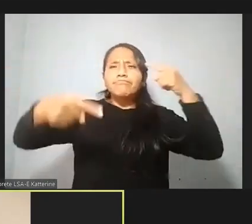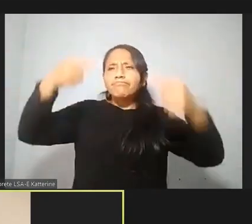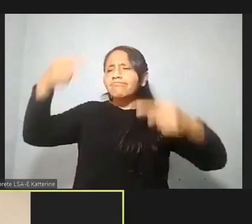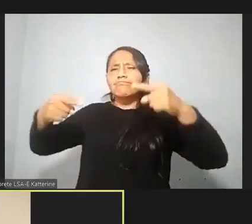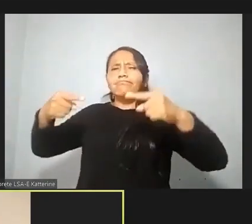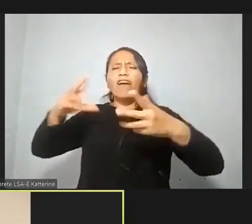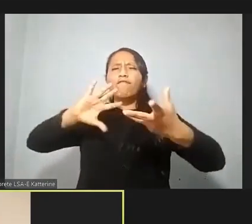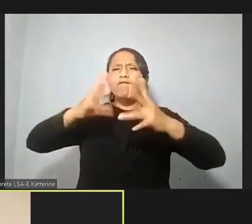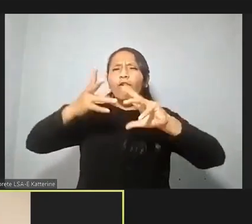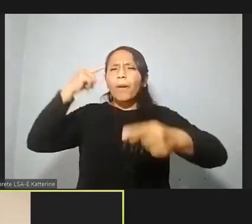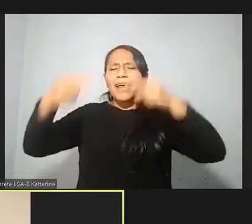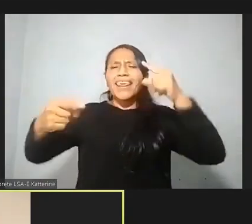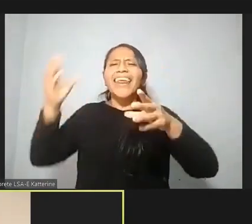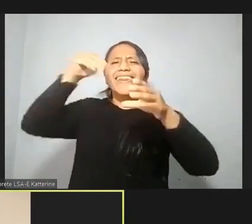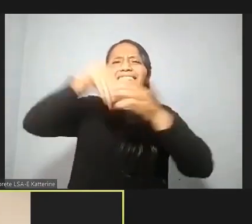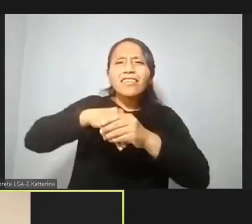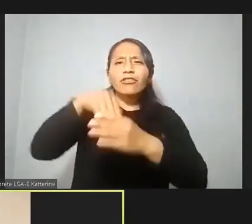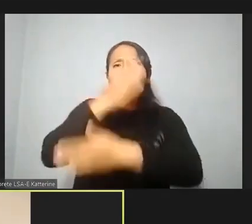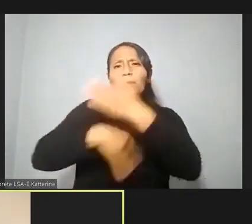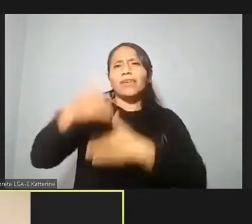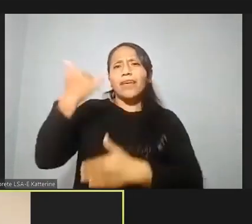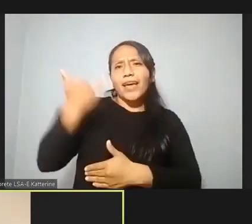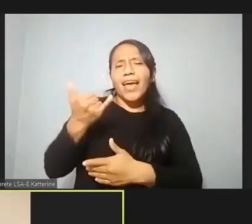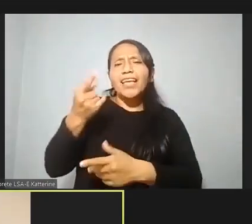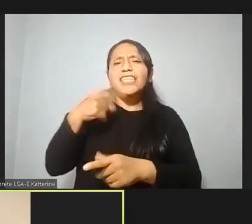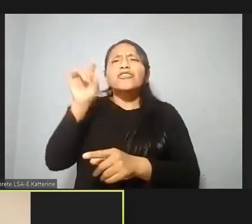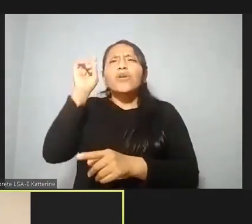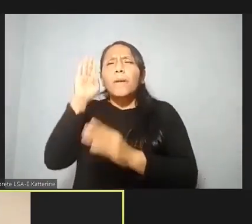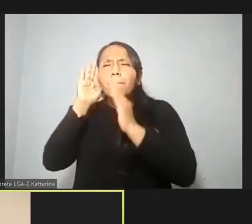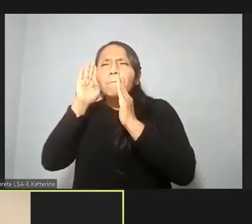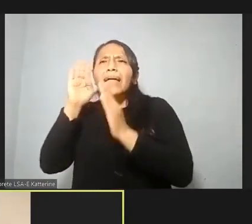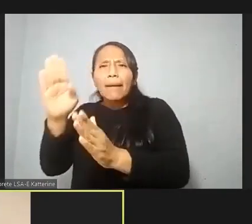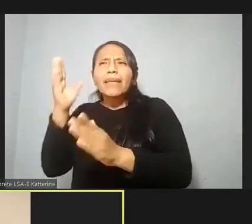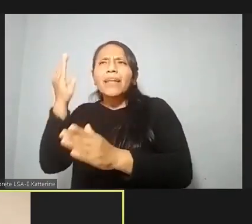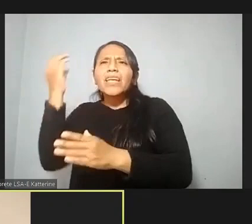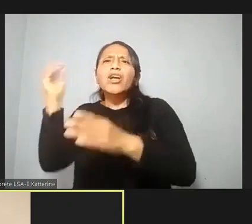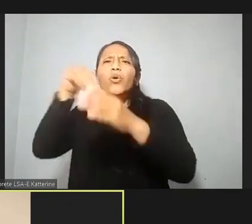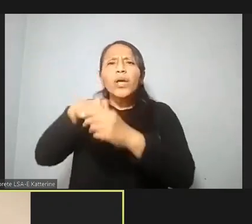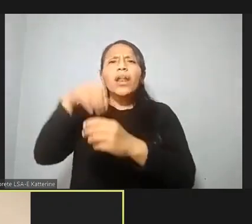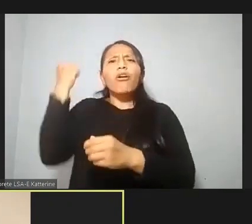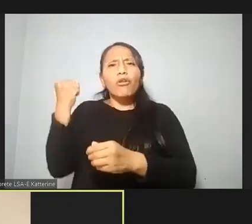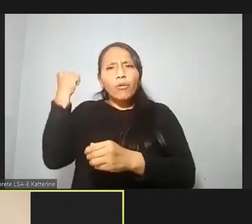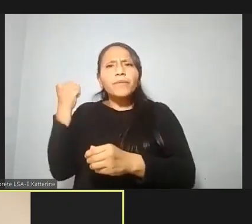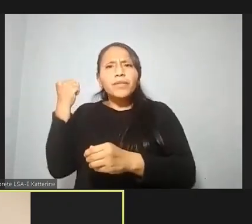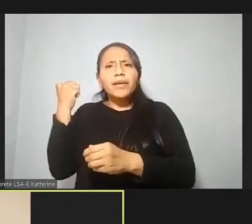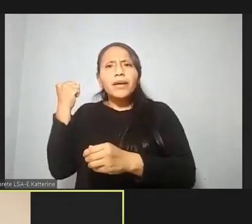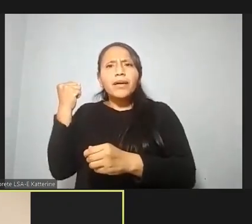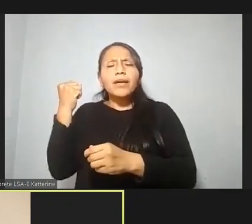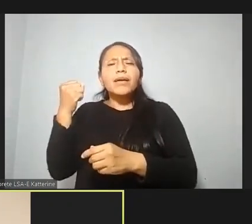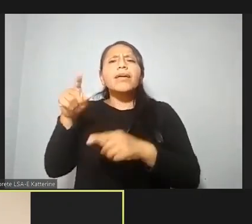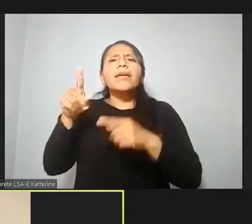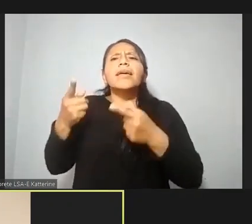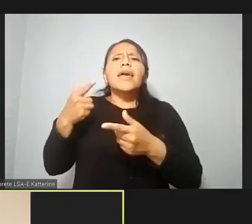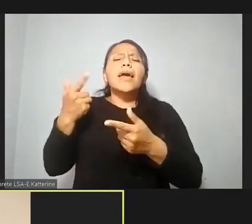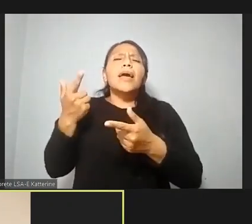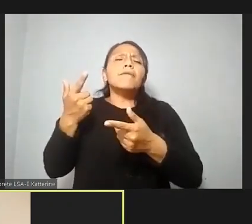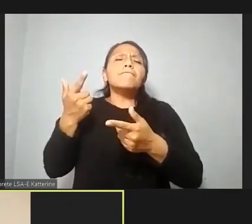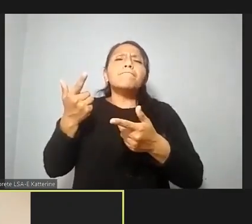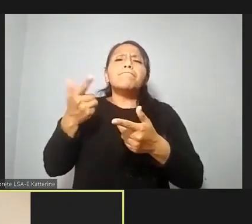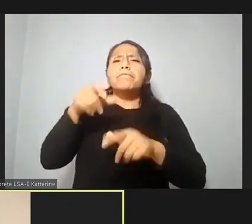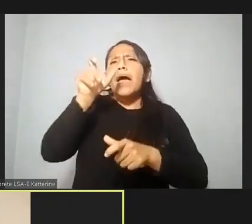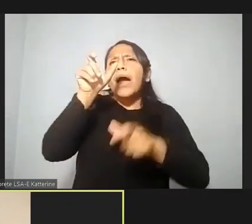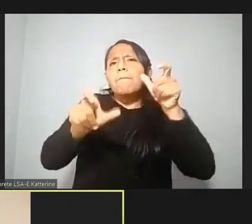dentro de la discapacidad, si no pensamos a la economía, teniendo en cuenta que más de una persona de